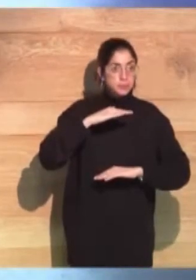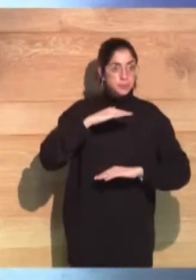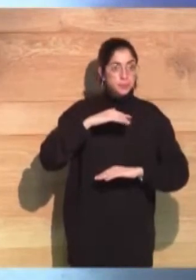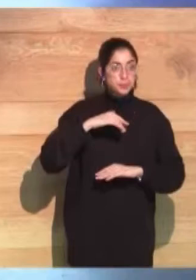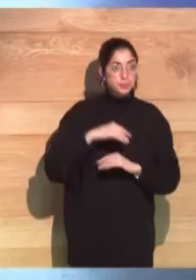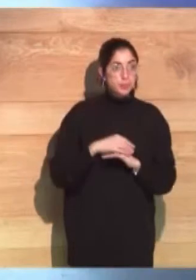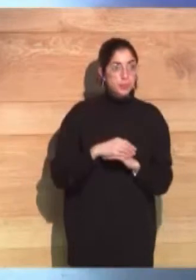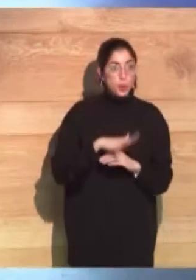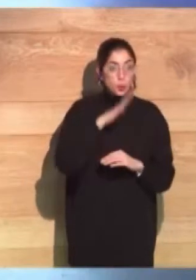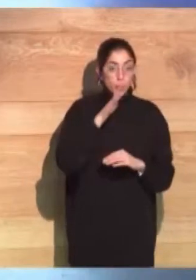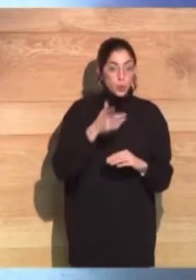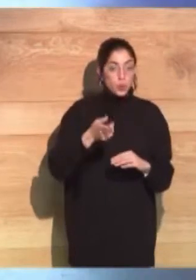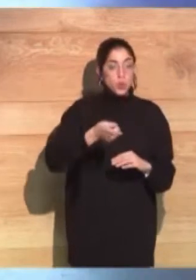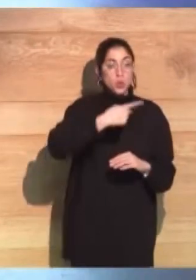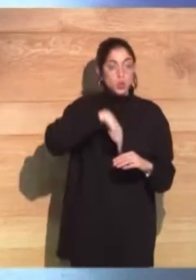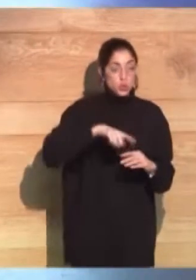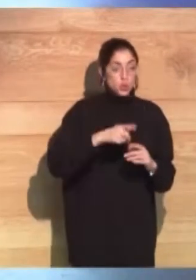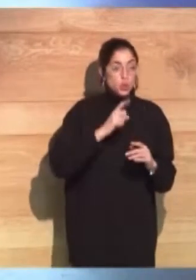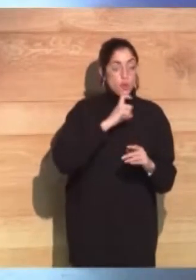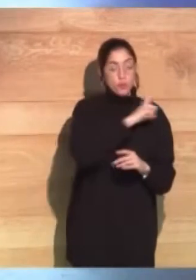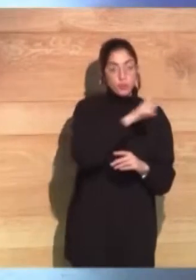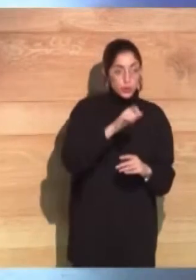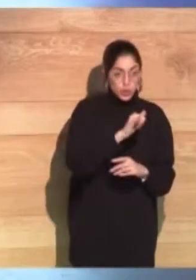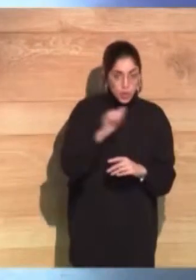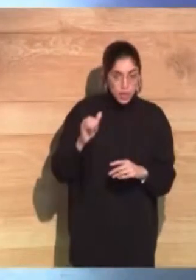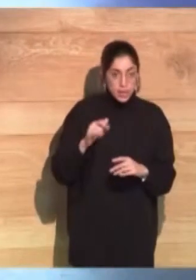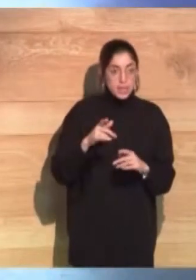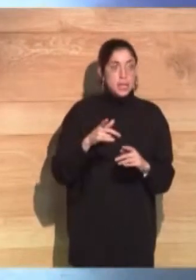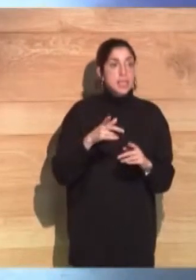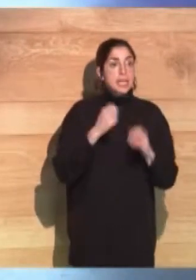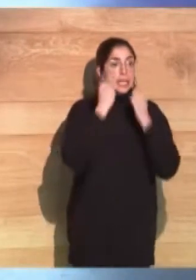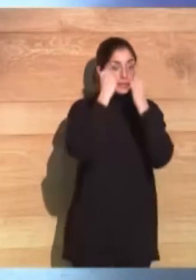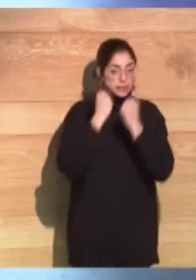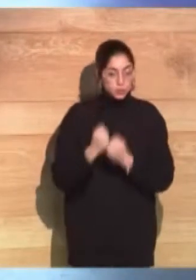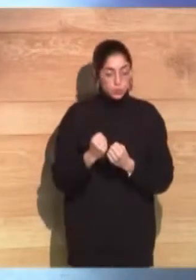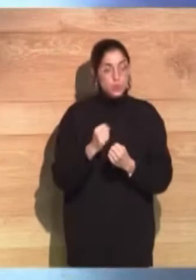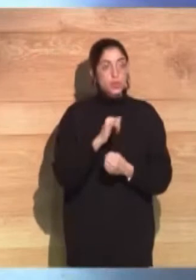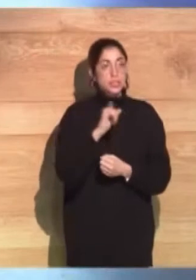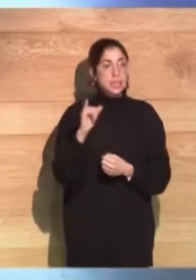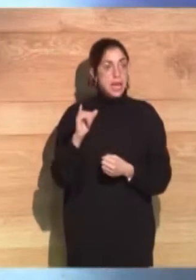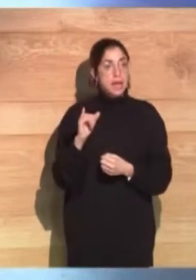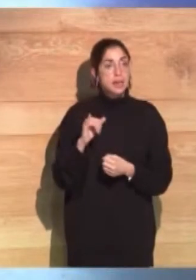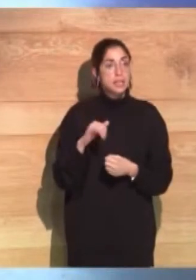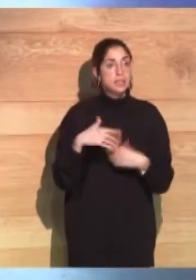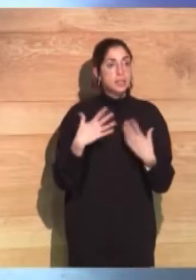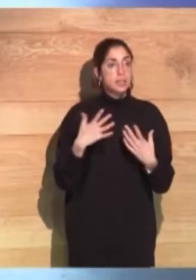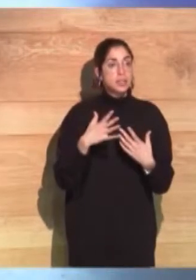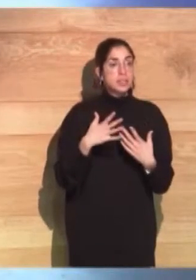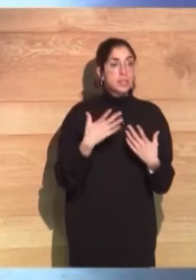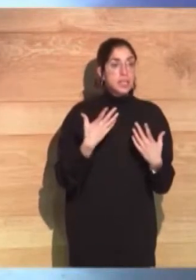Porque tenemos fundaciones, tenemos instituciones que trabajan, las Naciones Unidas, con distintas